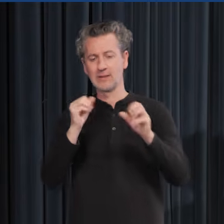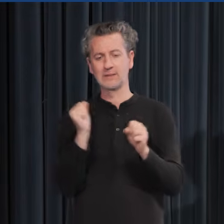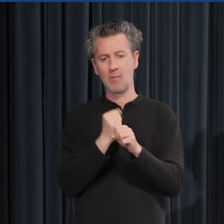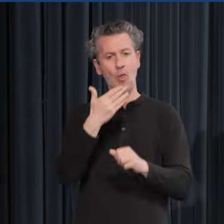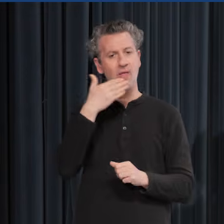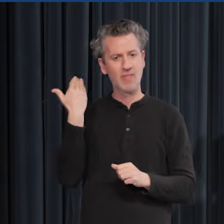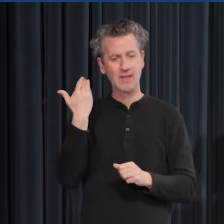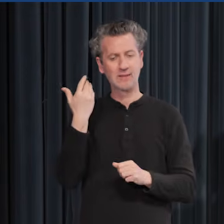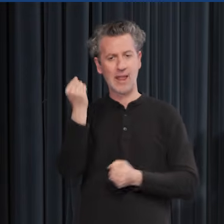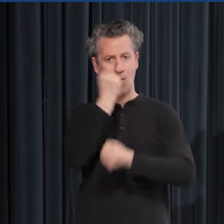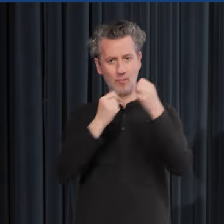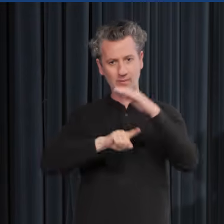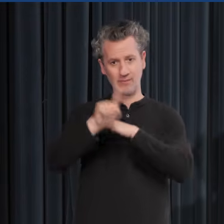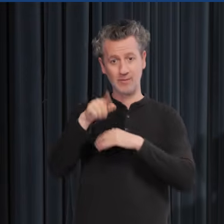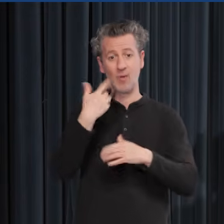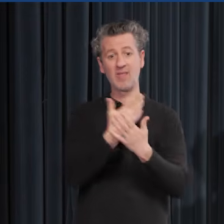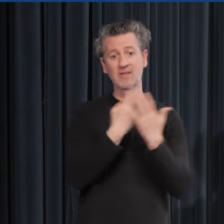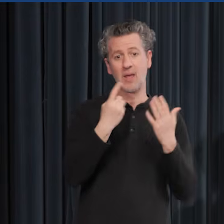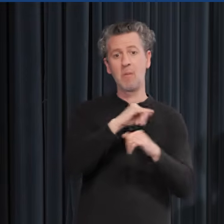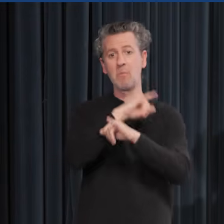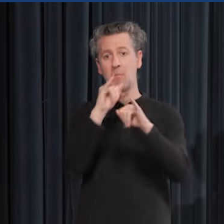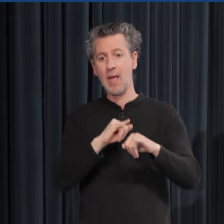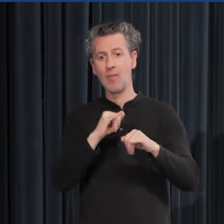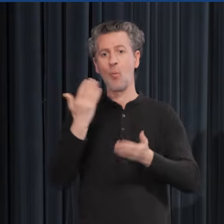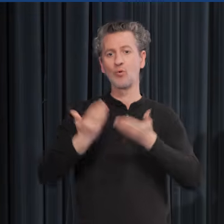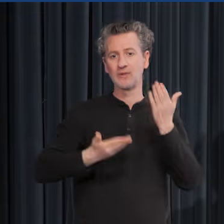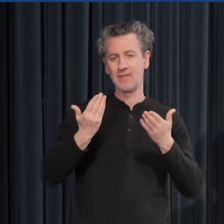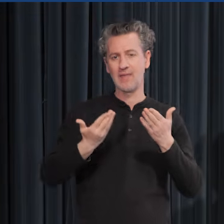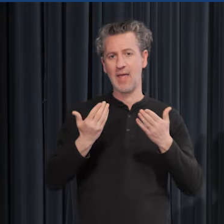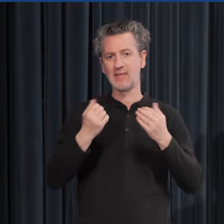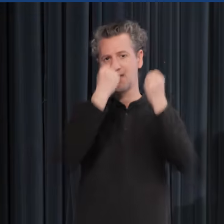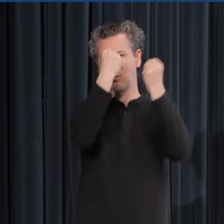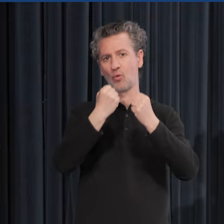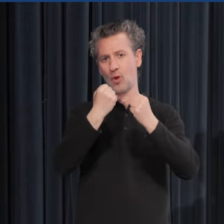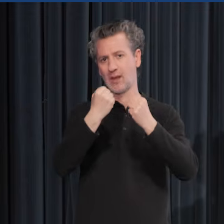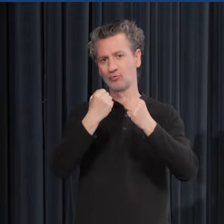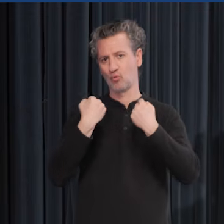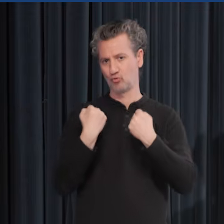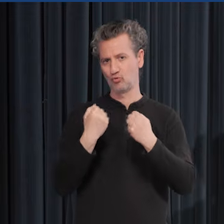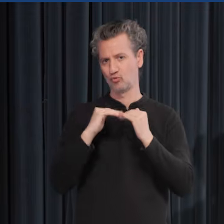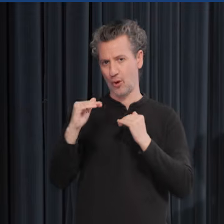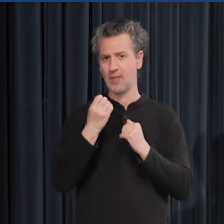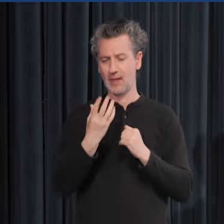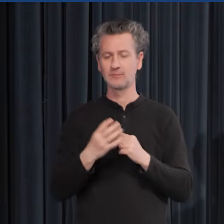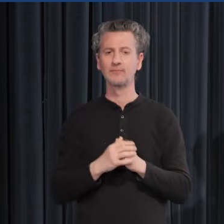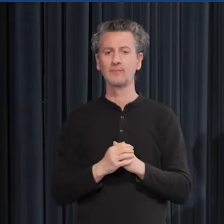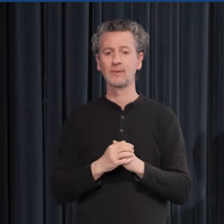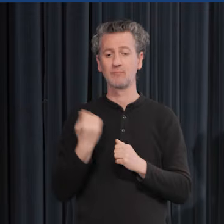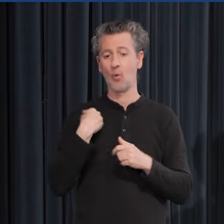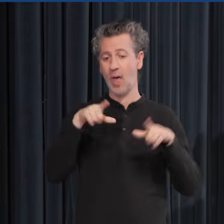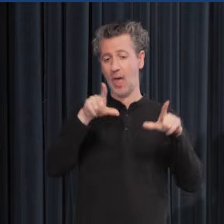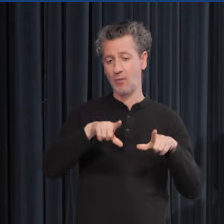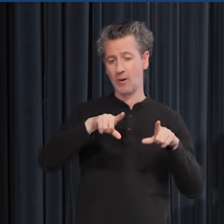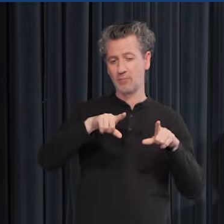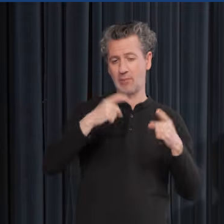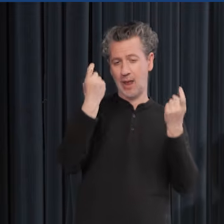crecimiento económico y el 16 paz, justicia e instituciones sólidas, que solemos trabajar en el aula con los